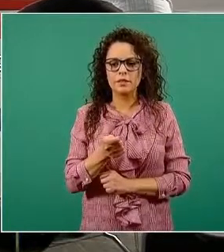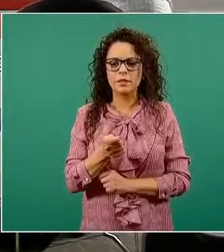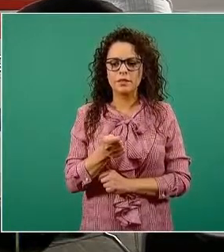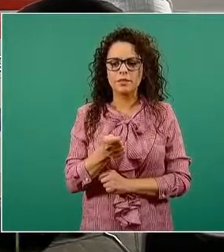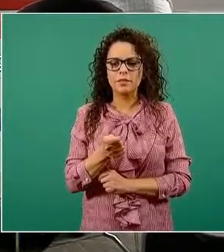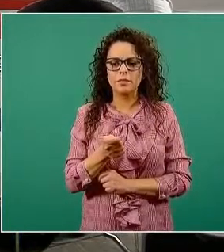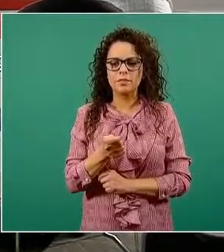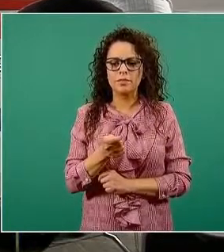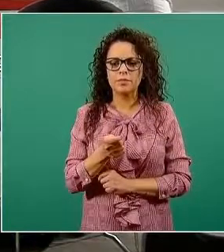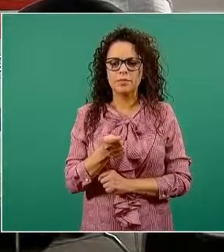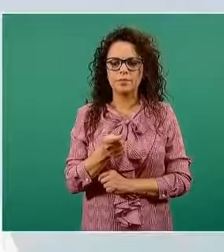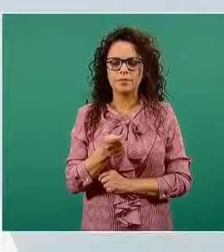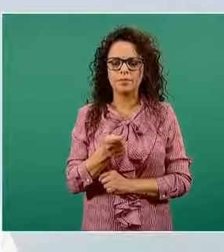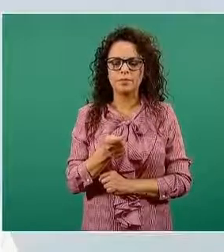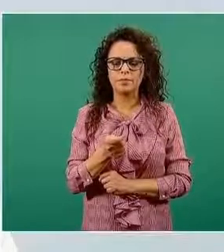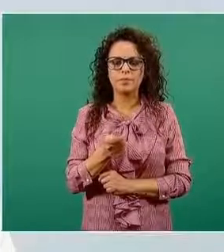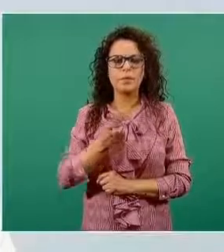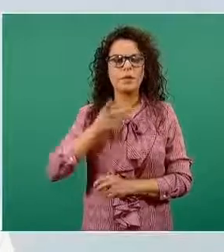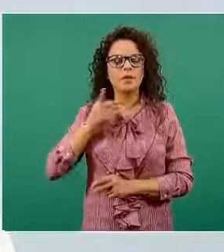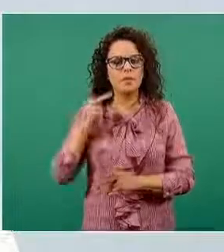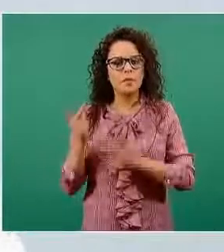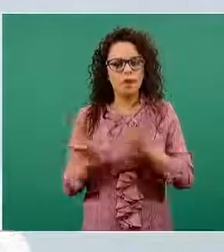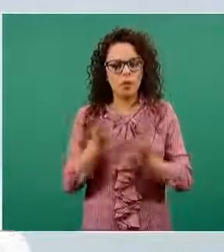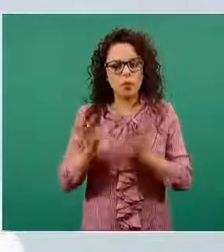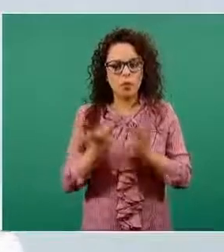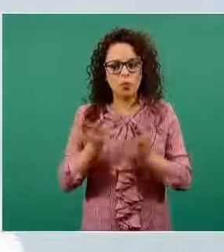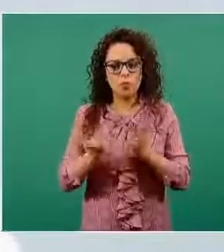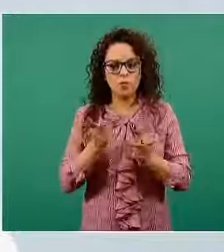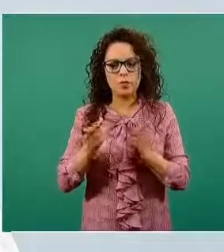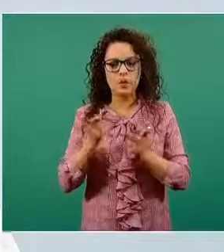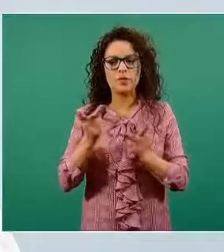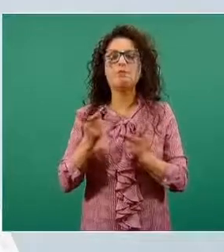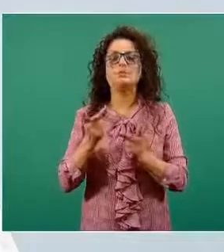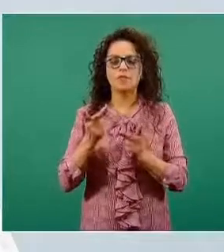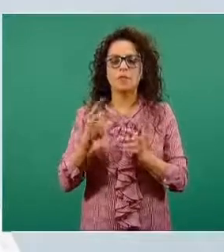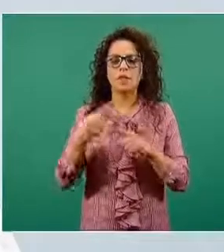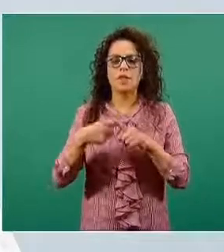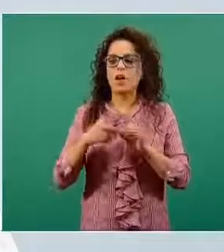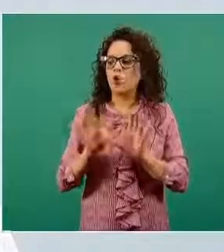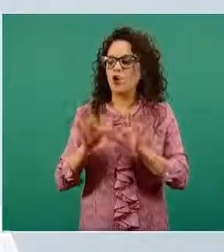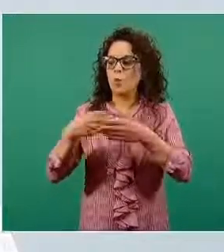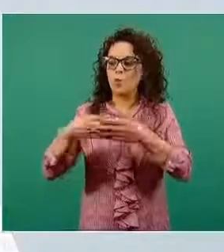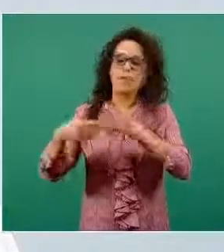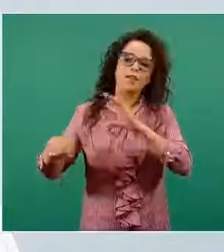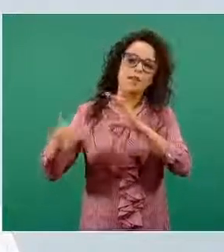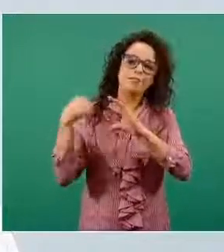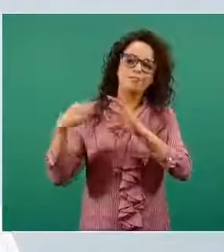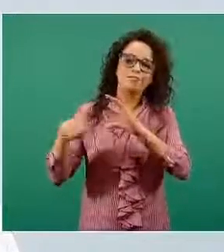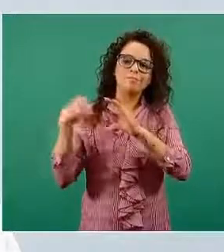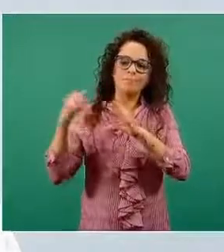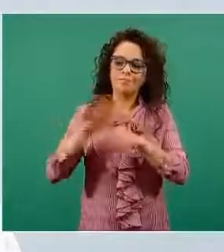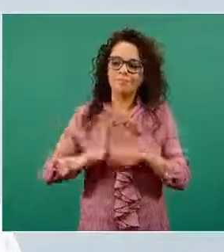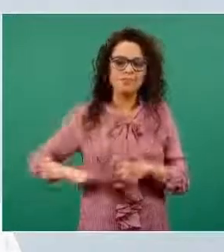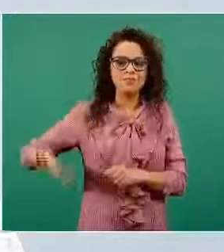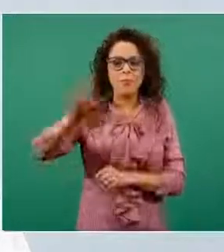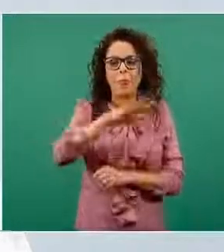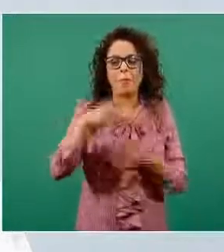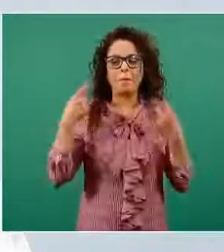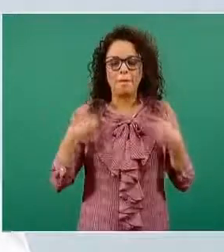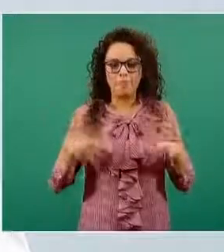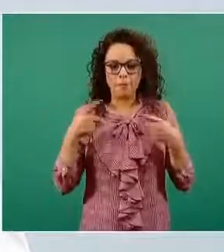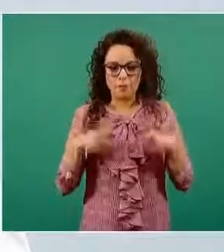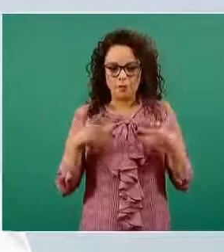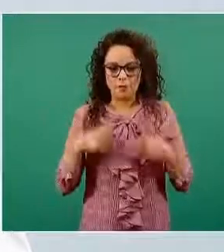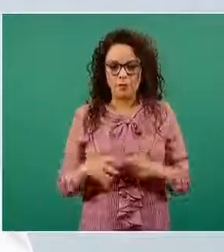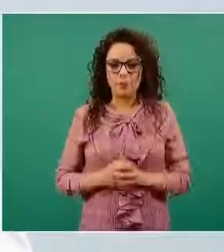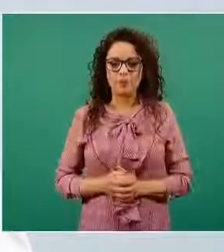donde recibimos las preguntas que nos envían desde la comunidad, los ciudadanos y ciudadanas que la